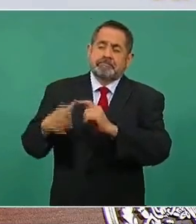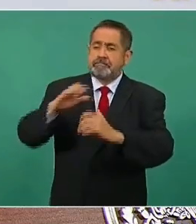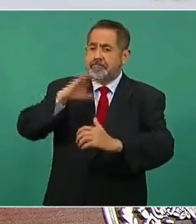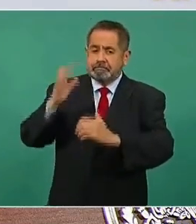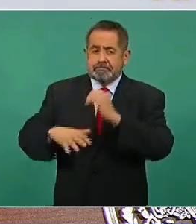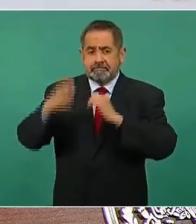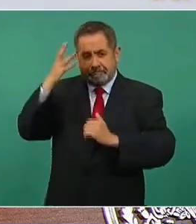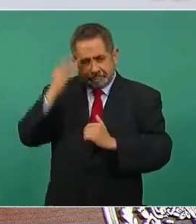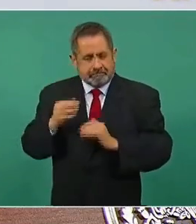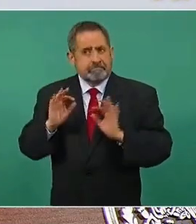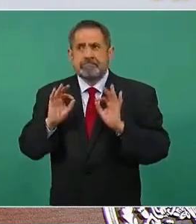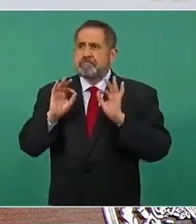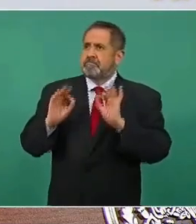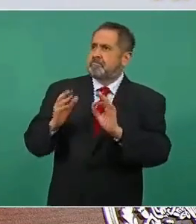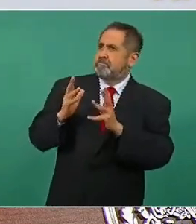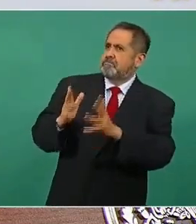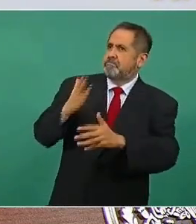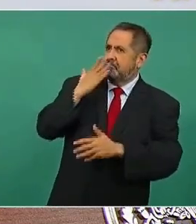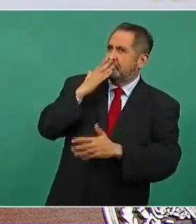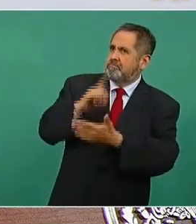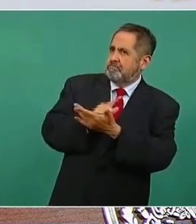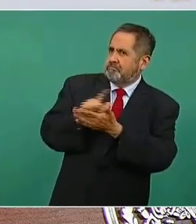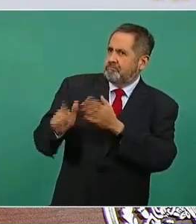no en